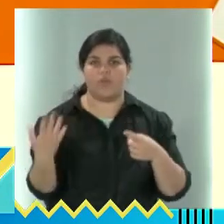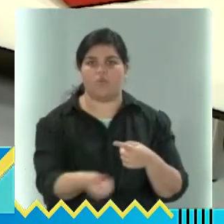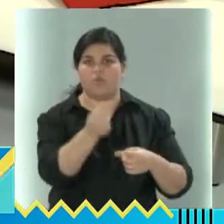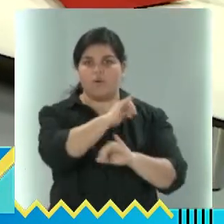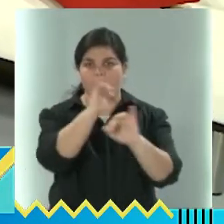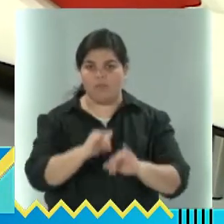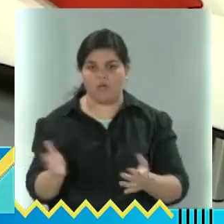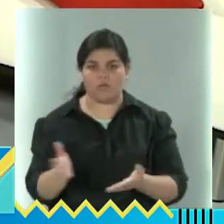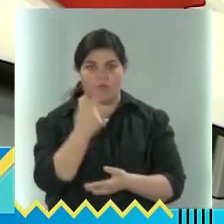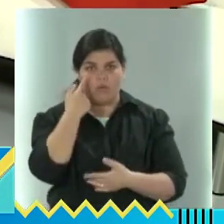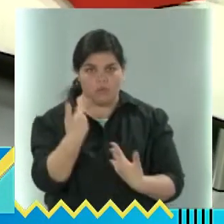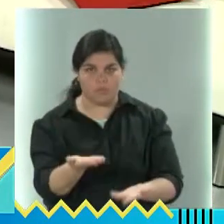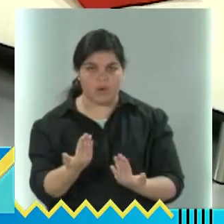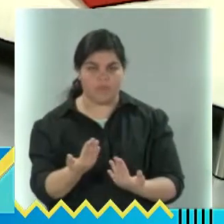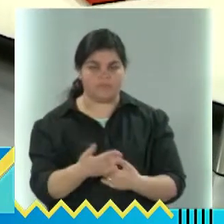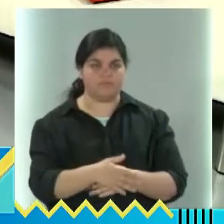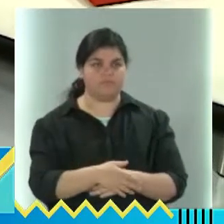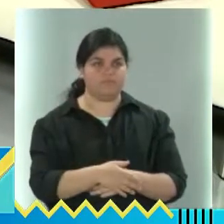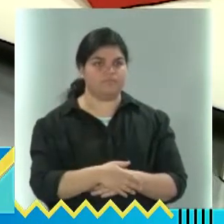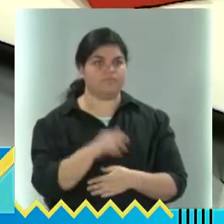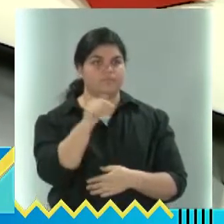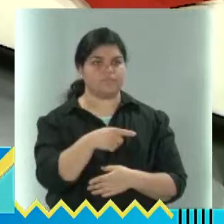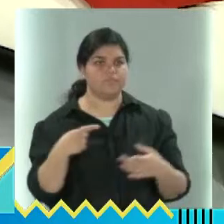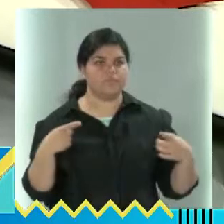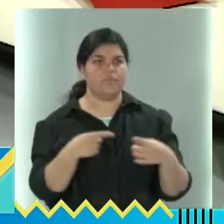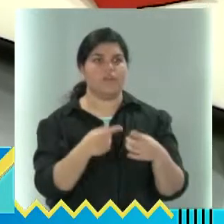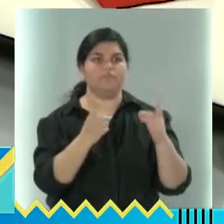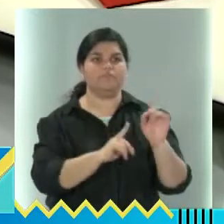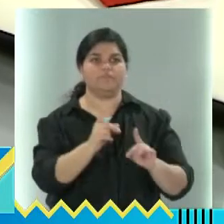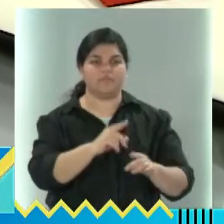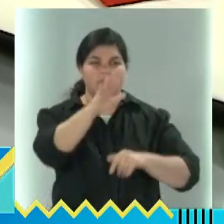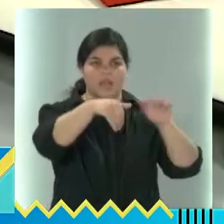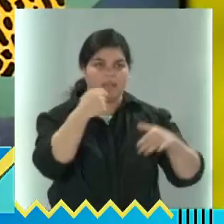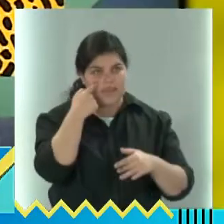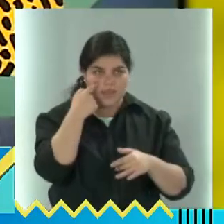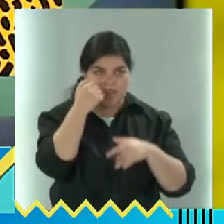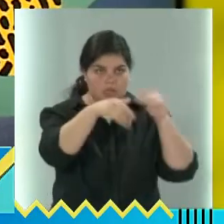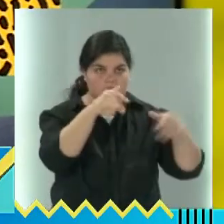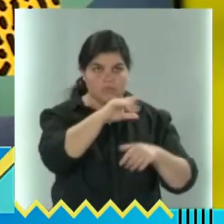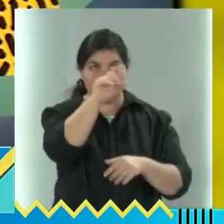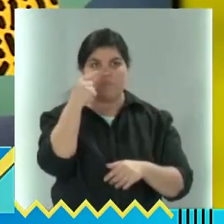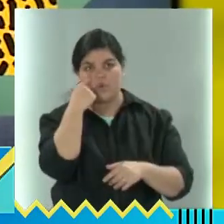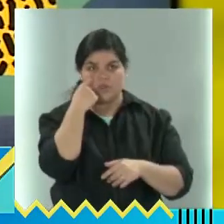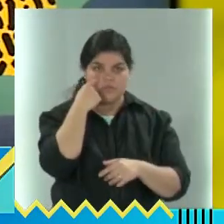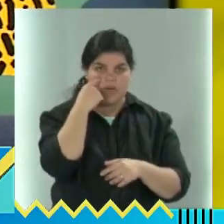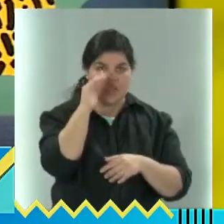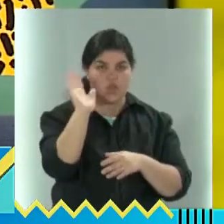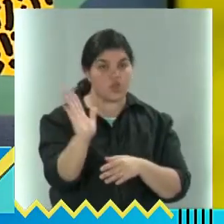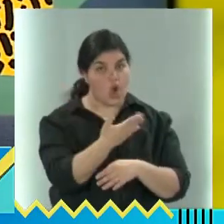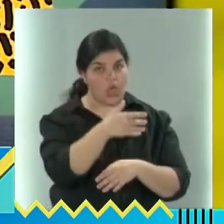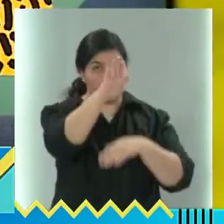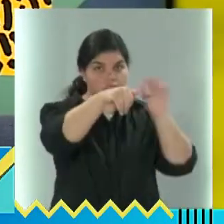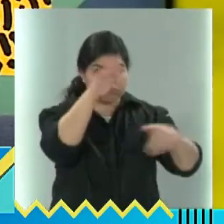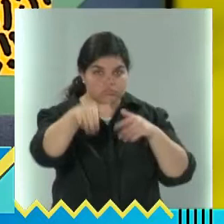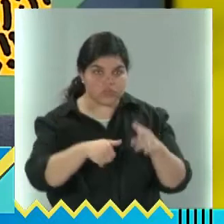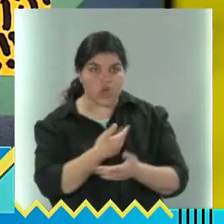actividades. En ese sentido, lo ideal hubiera sido convocar a los intendentes de los municipios, de todos los municipios al menos, porque